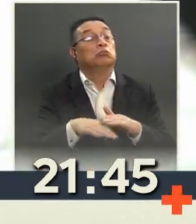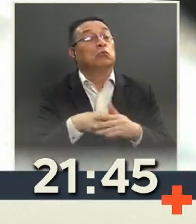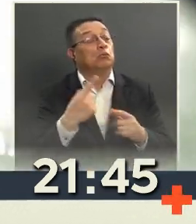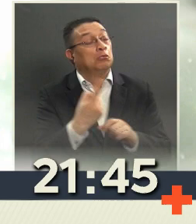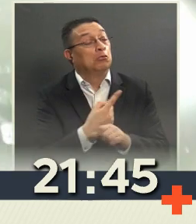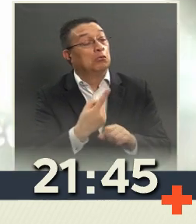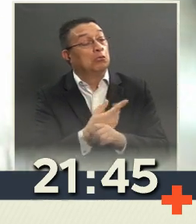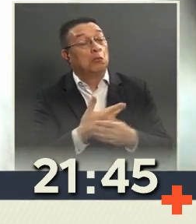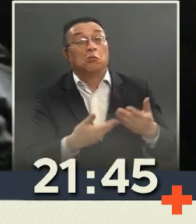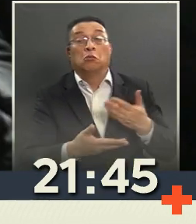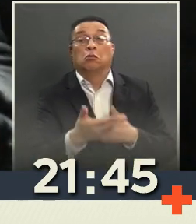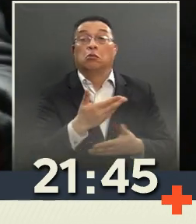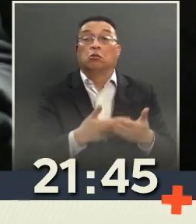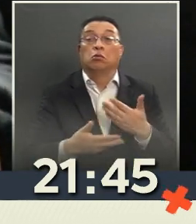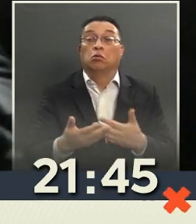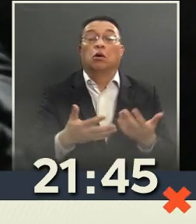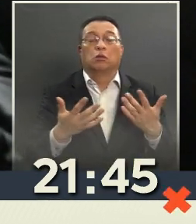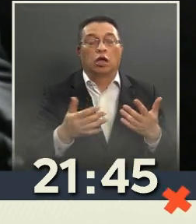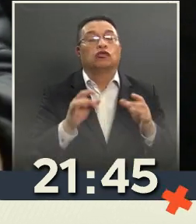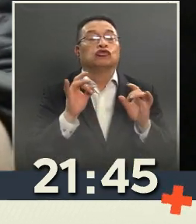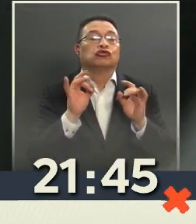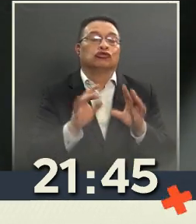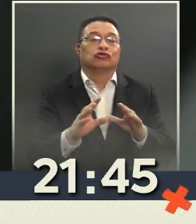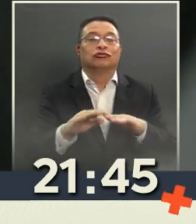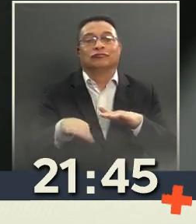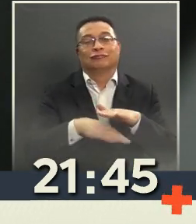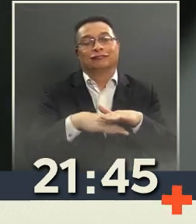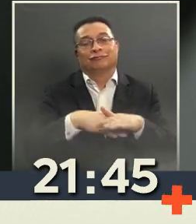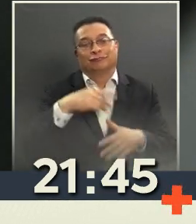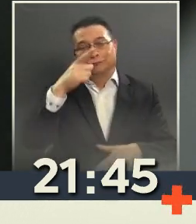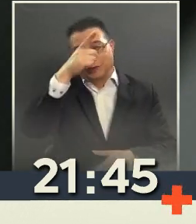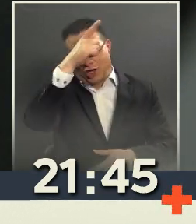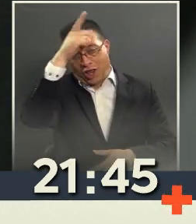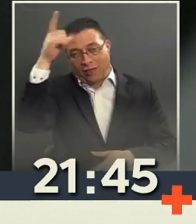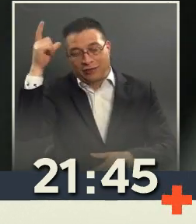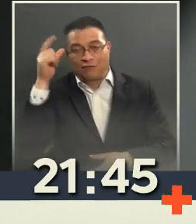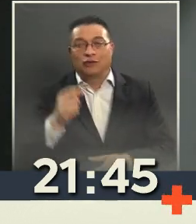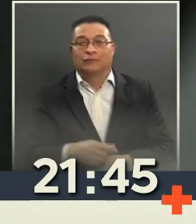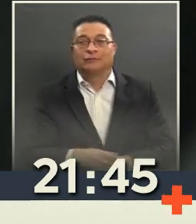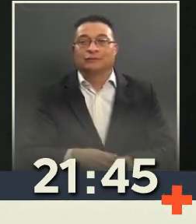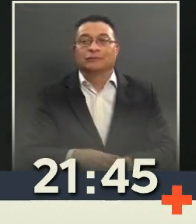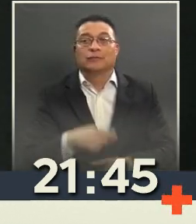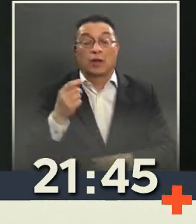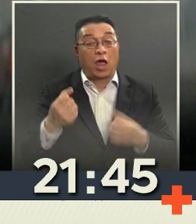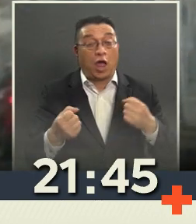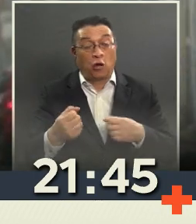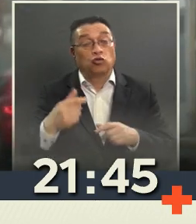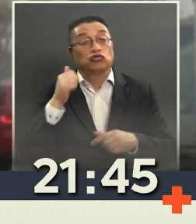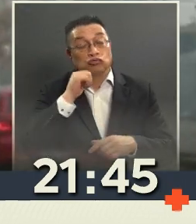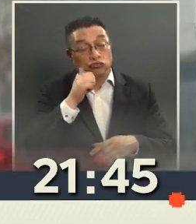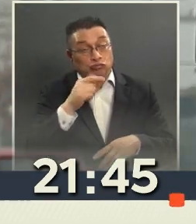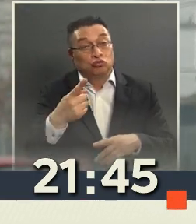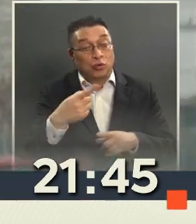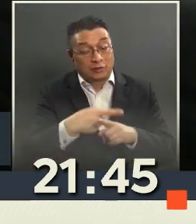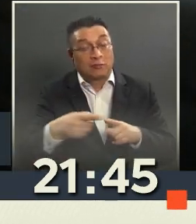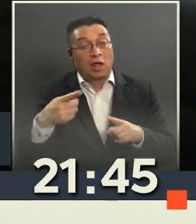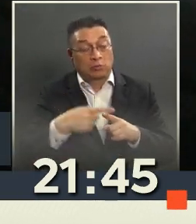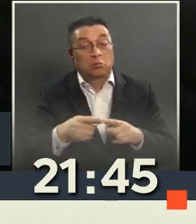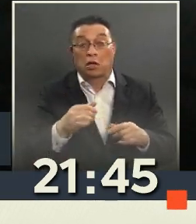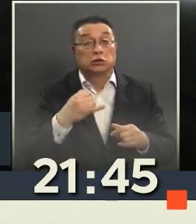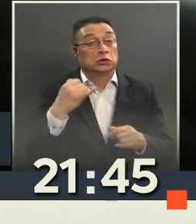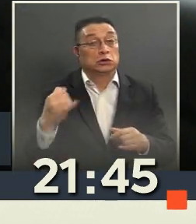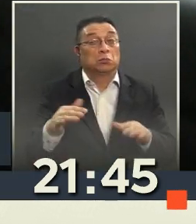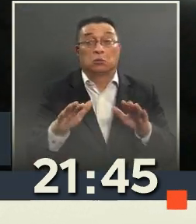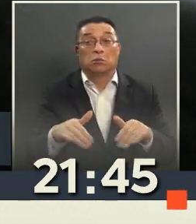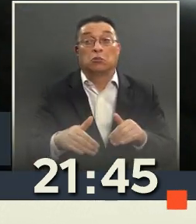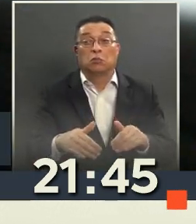una complicidad que suele darse en este transporte. Compartir un auto varias veces por semana no es menor. Yo